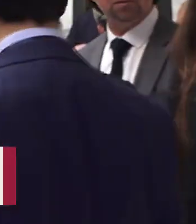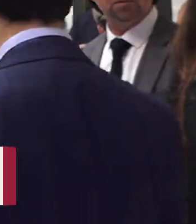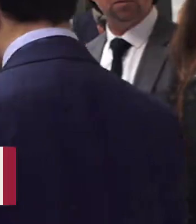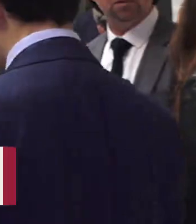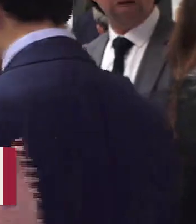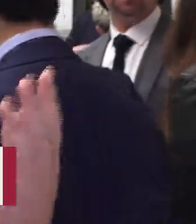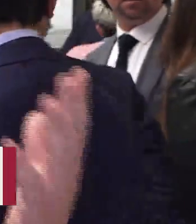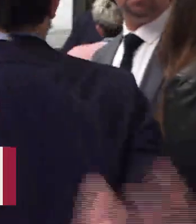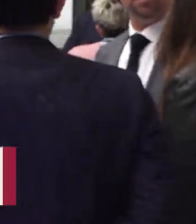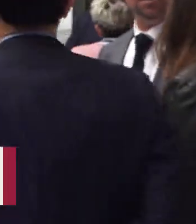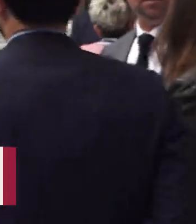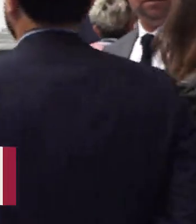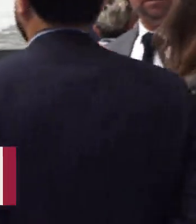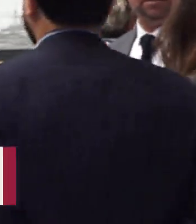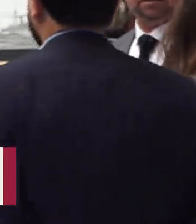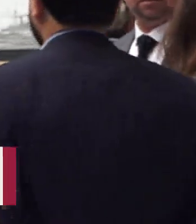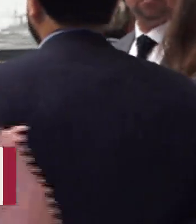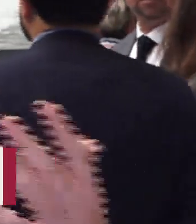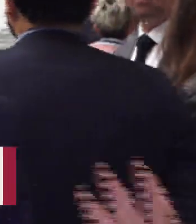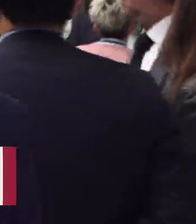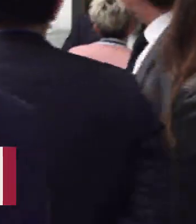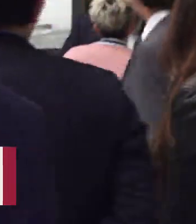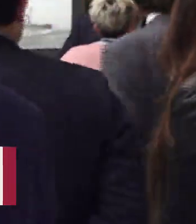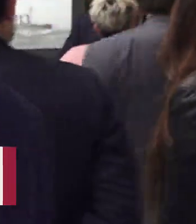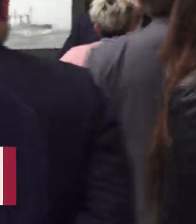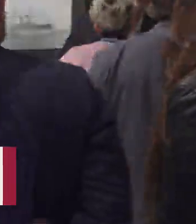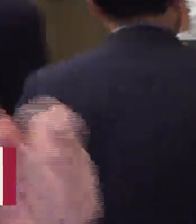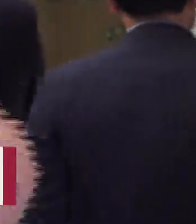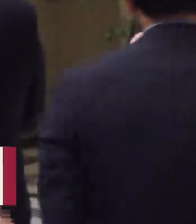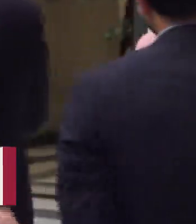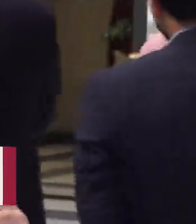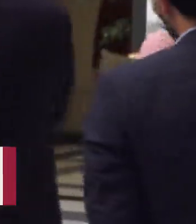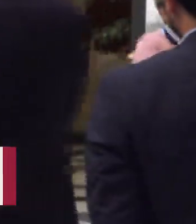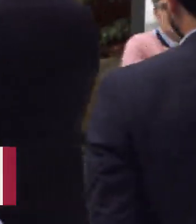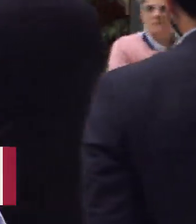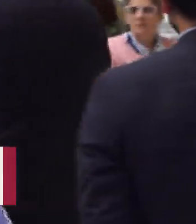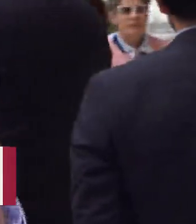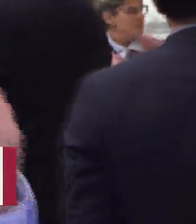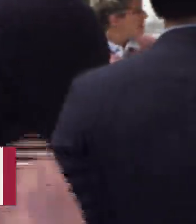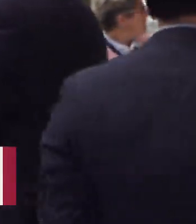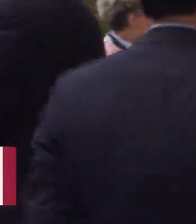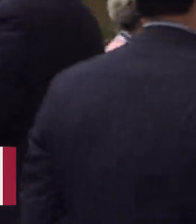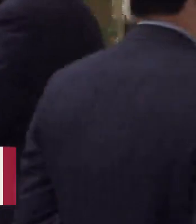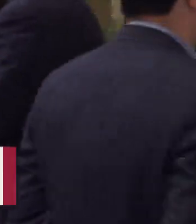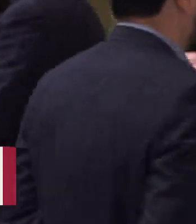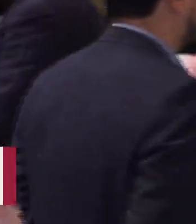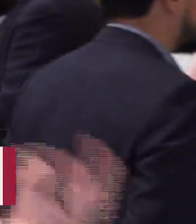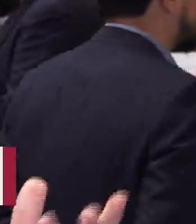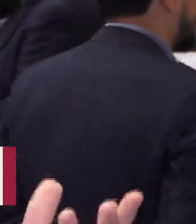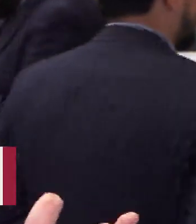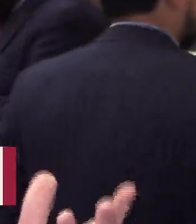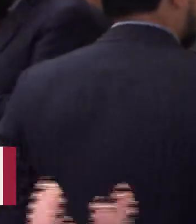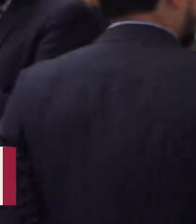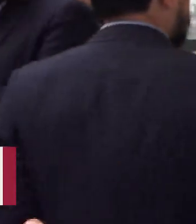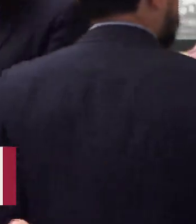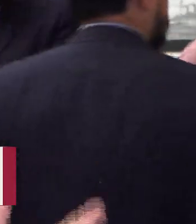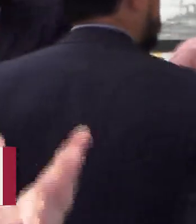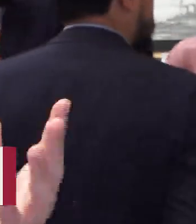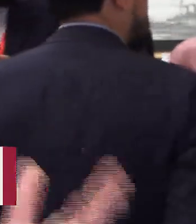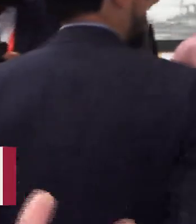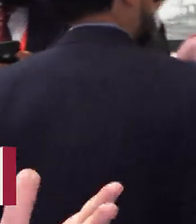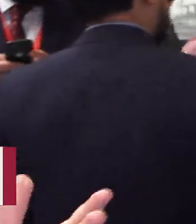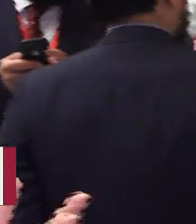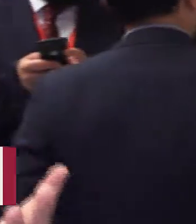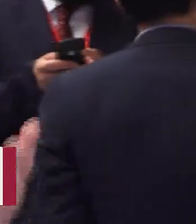es un reconocimiento a su labor y a su influencia y liderazgo a nivel internacional. Se autorizan alrededor de 1.000 millones de pesos, que es lo que el costo que tiene para el Estado de